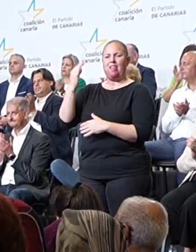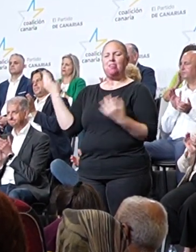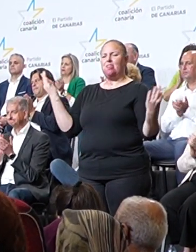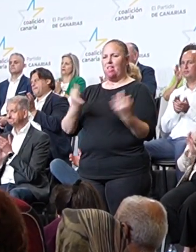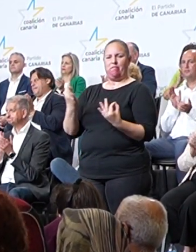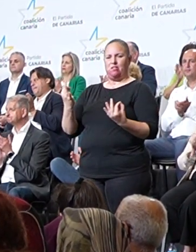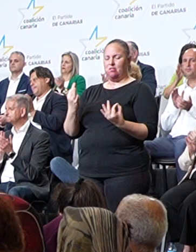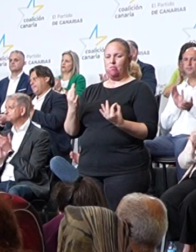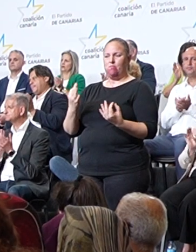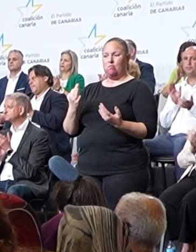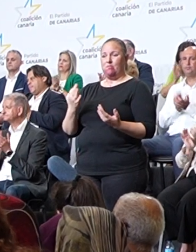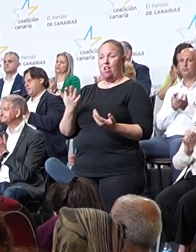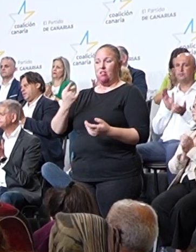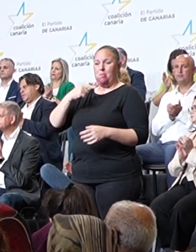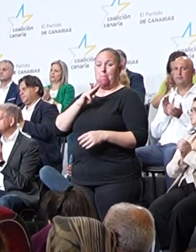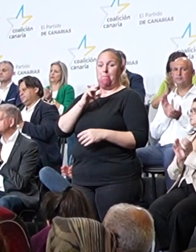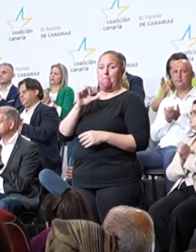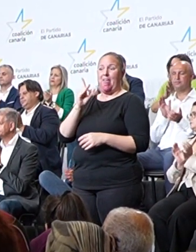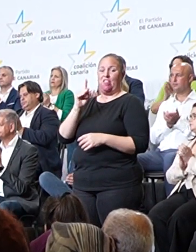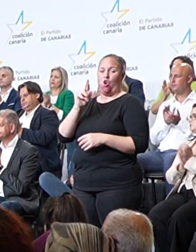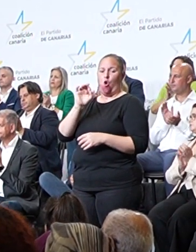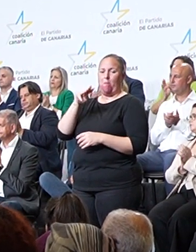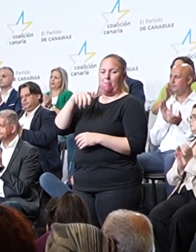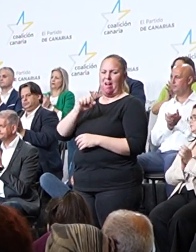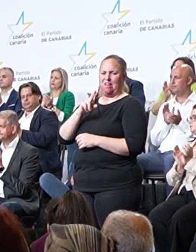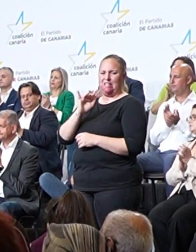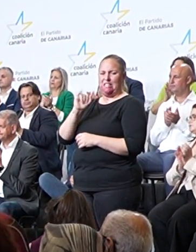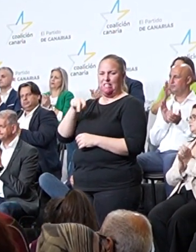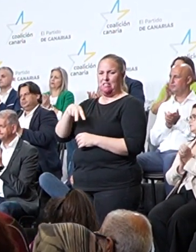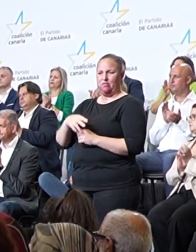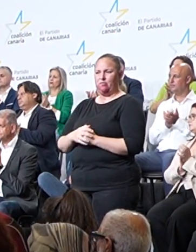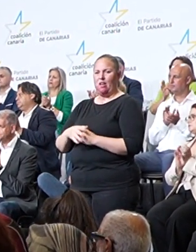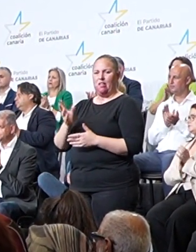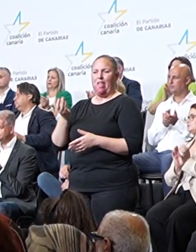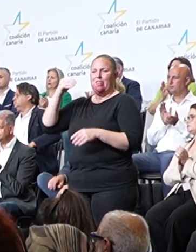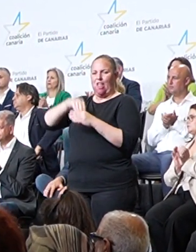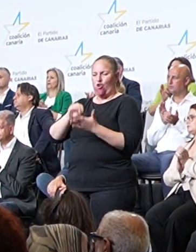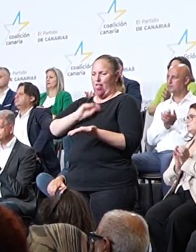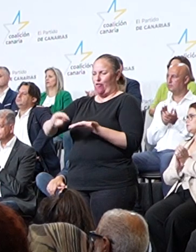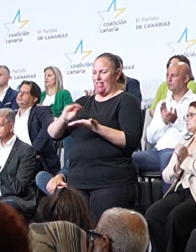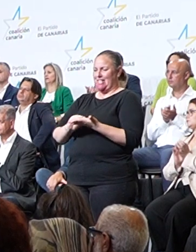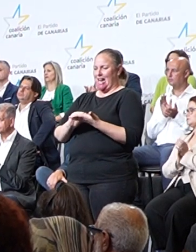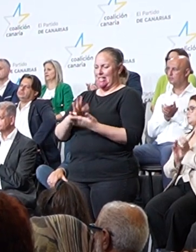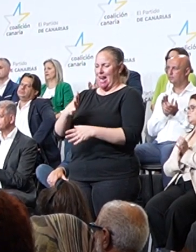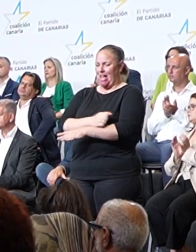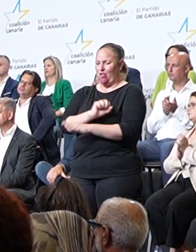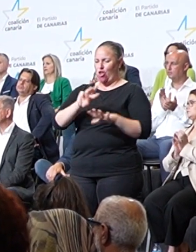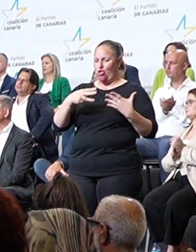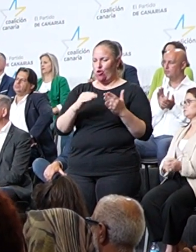Y mientras tanto, Pedro Martín, en su oficina, que va al Cabildo de hoy,